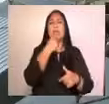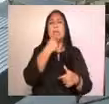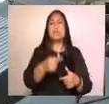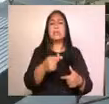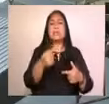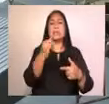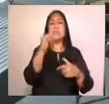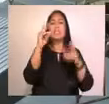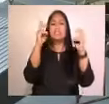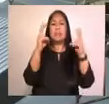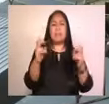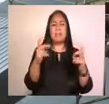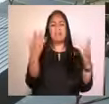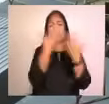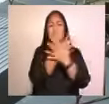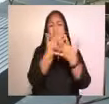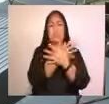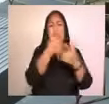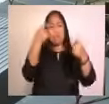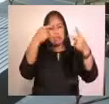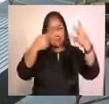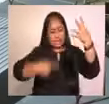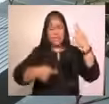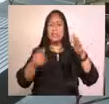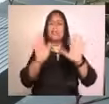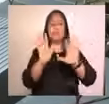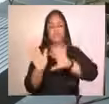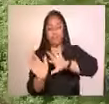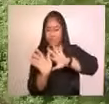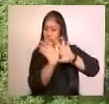ilícitos encontrados. Pero todo esto se acabó.